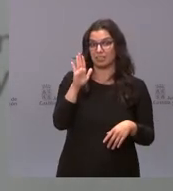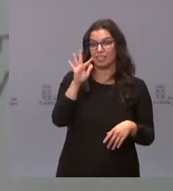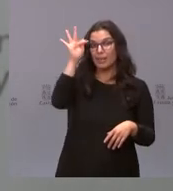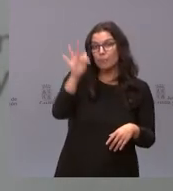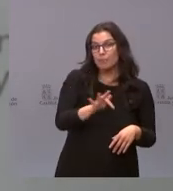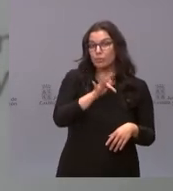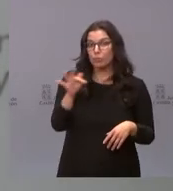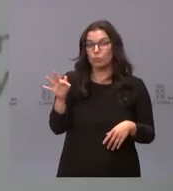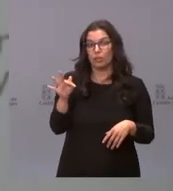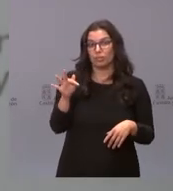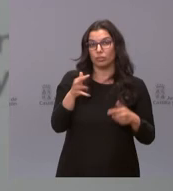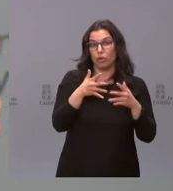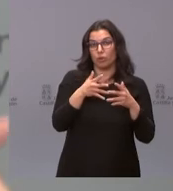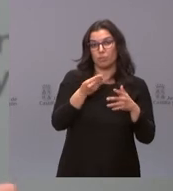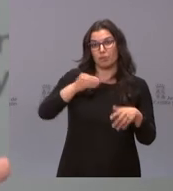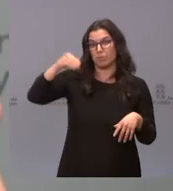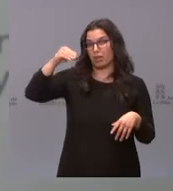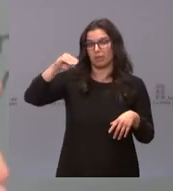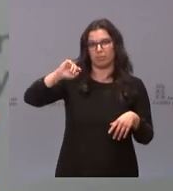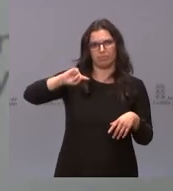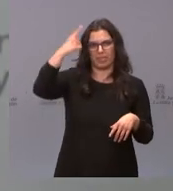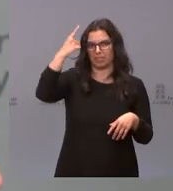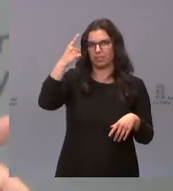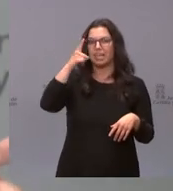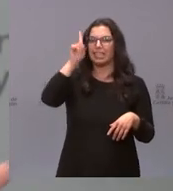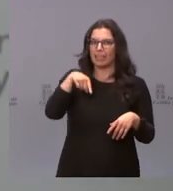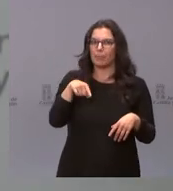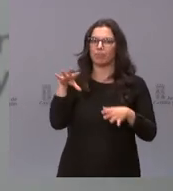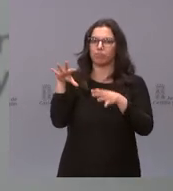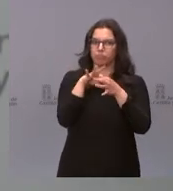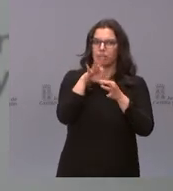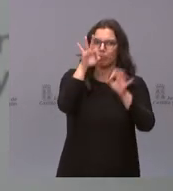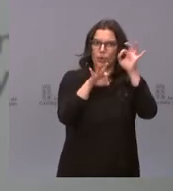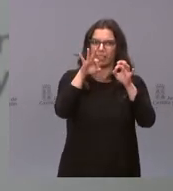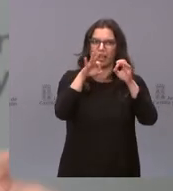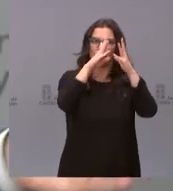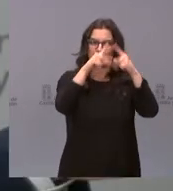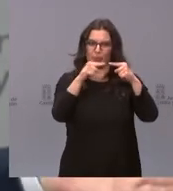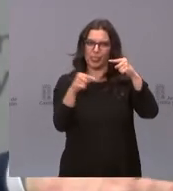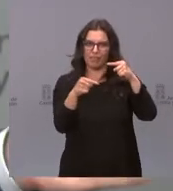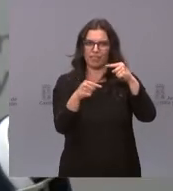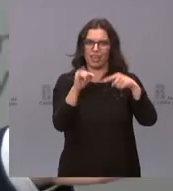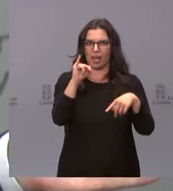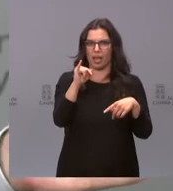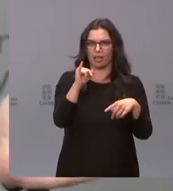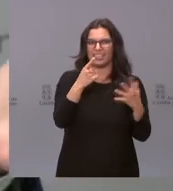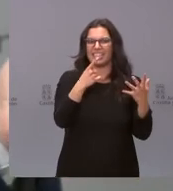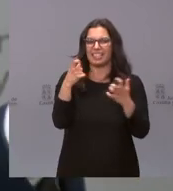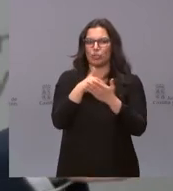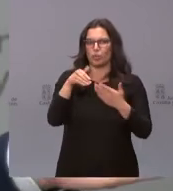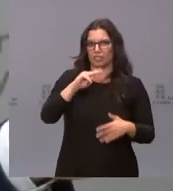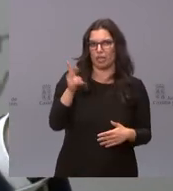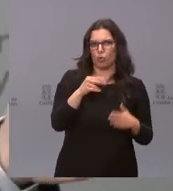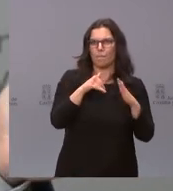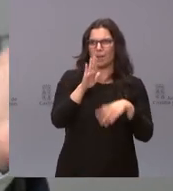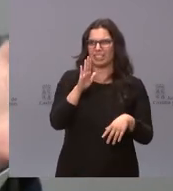expansivos y ya incorporan un porcentaje de difícil son en cifras más de 600 millones de euros